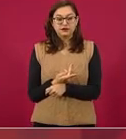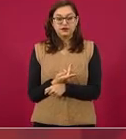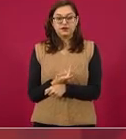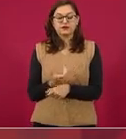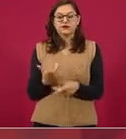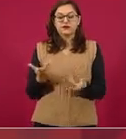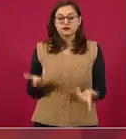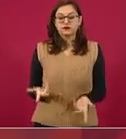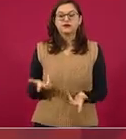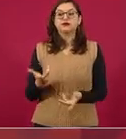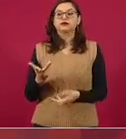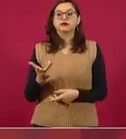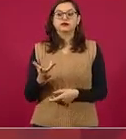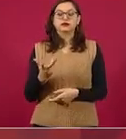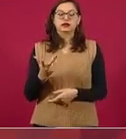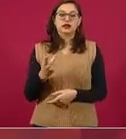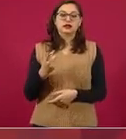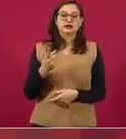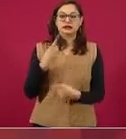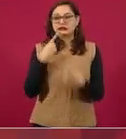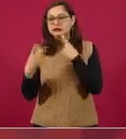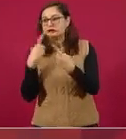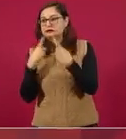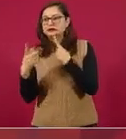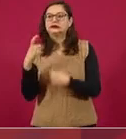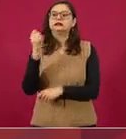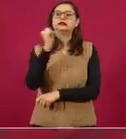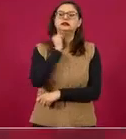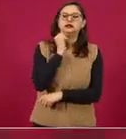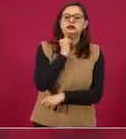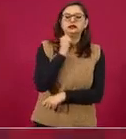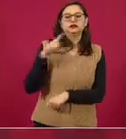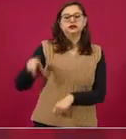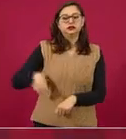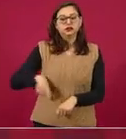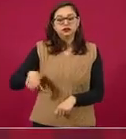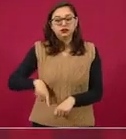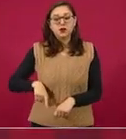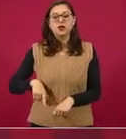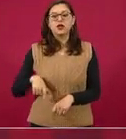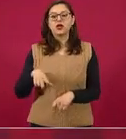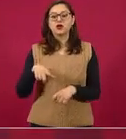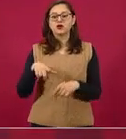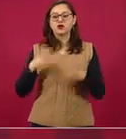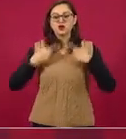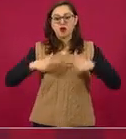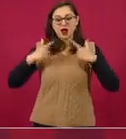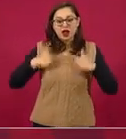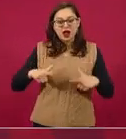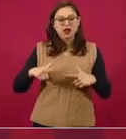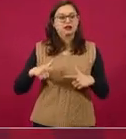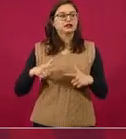buscan a senadores, buscan a funcionarios públicos, a las agencias,